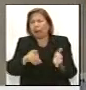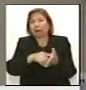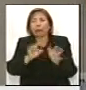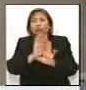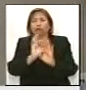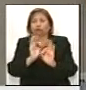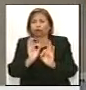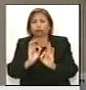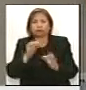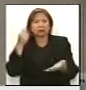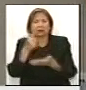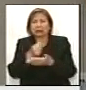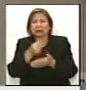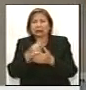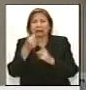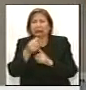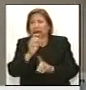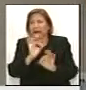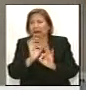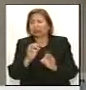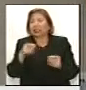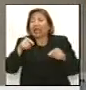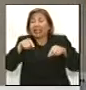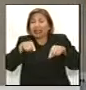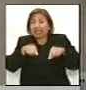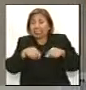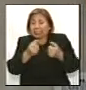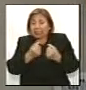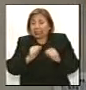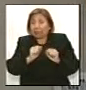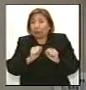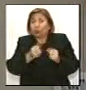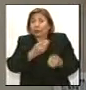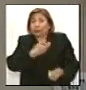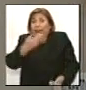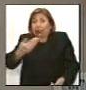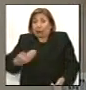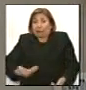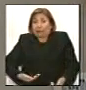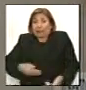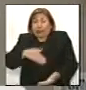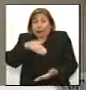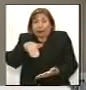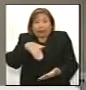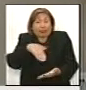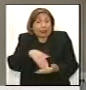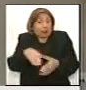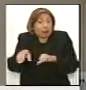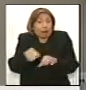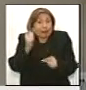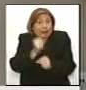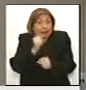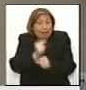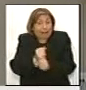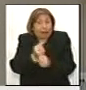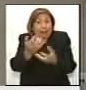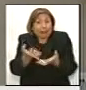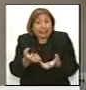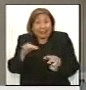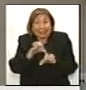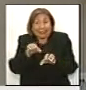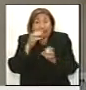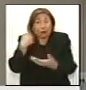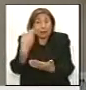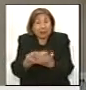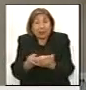ni patearle las canillas a nadie. Acá se trata de que si el gobierno central no hace el trabajo que tiene que hacer, no llega a